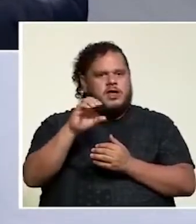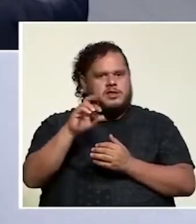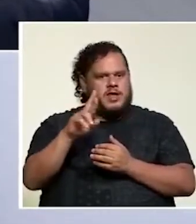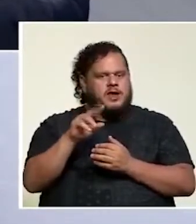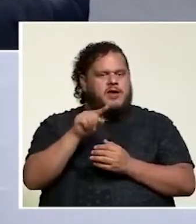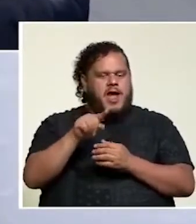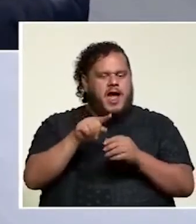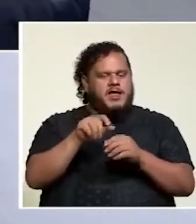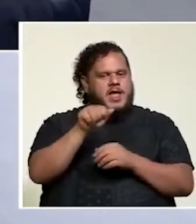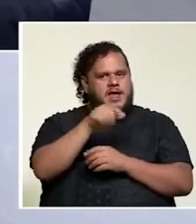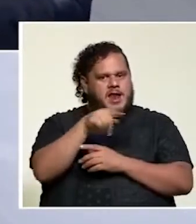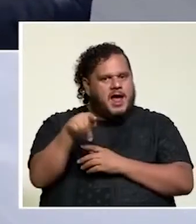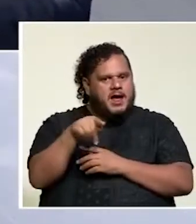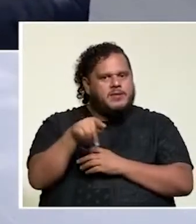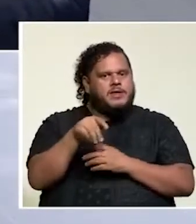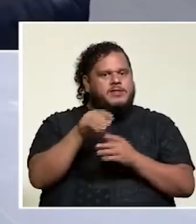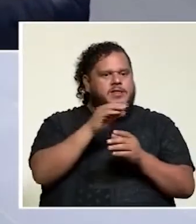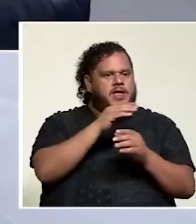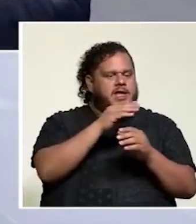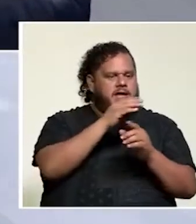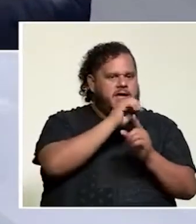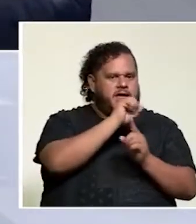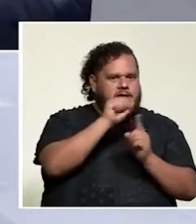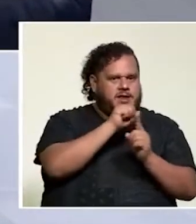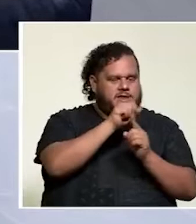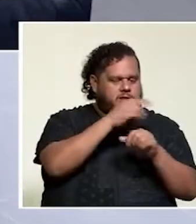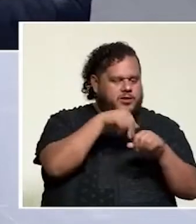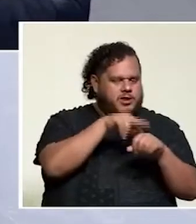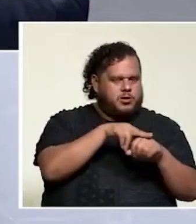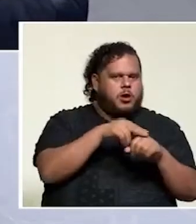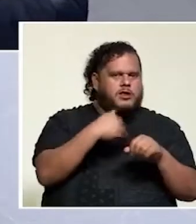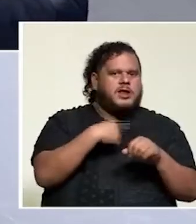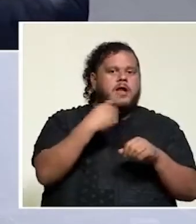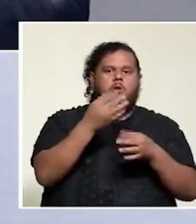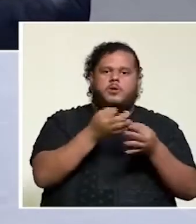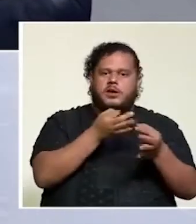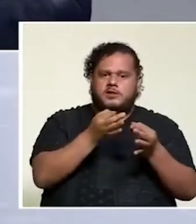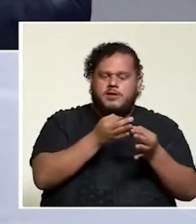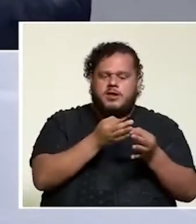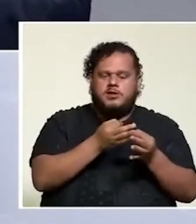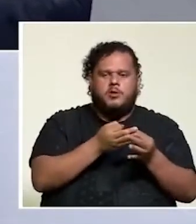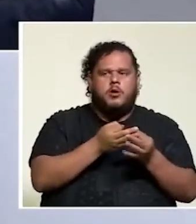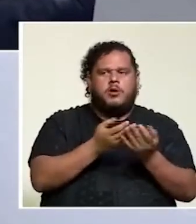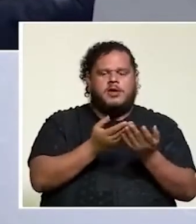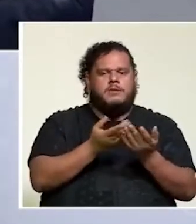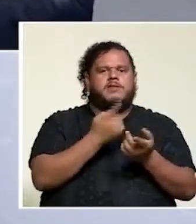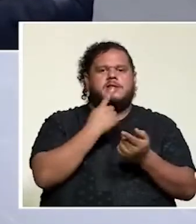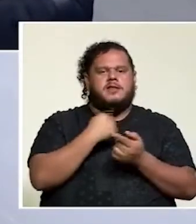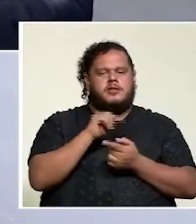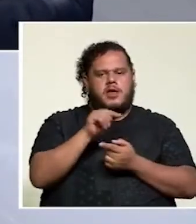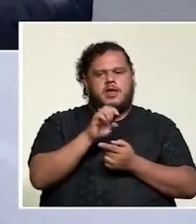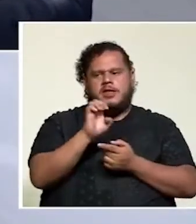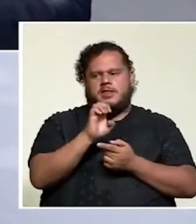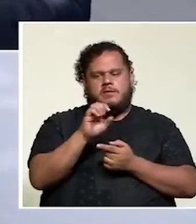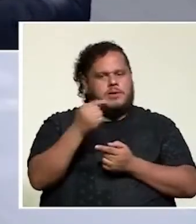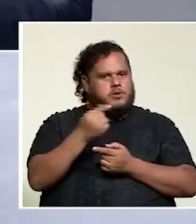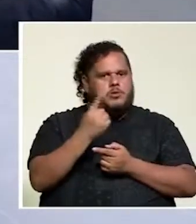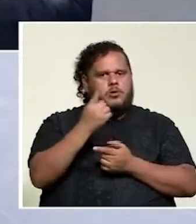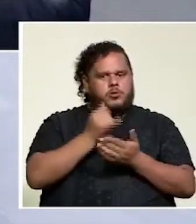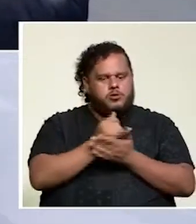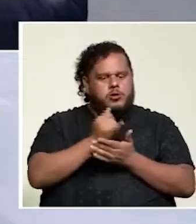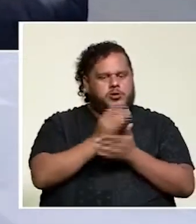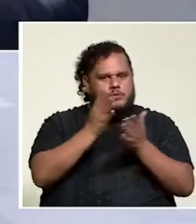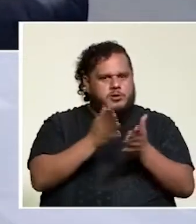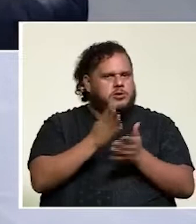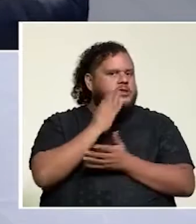la plataforma del Estado de la Nación hay también una explicación que, según me está comunicando aquí, además Estefan Gómez, uno de los